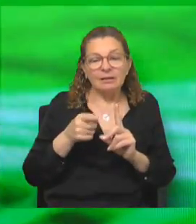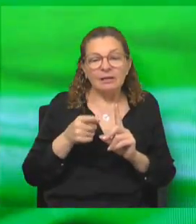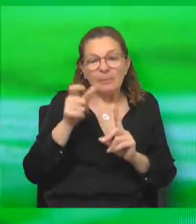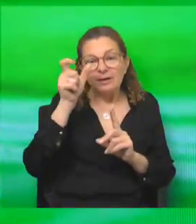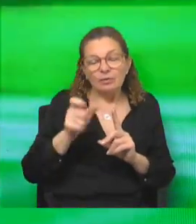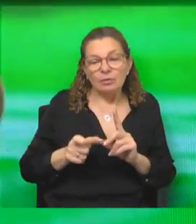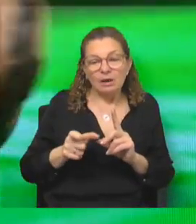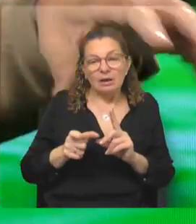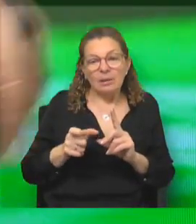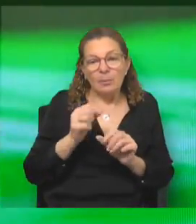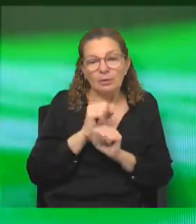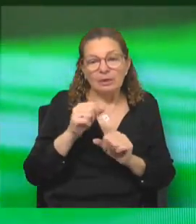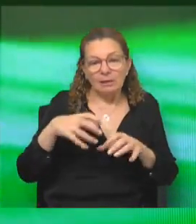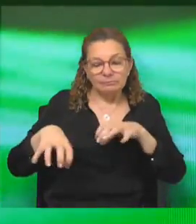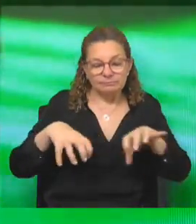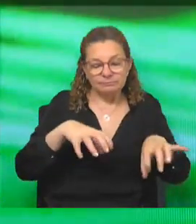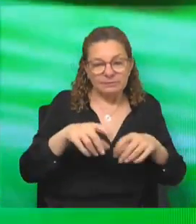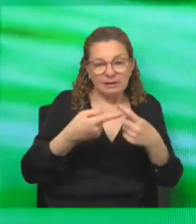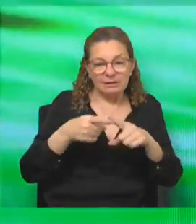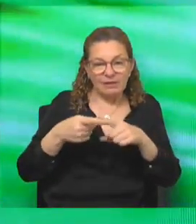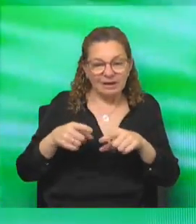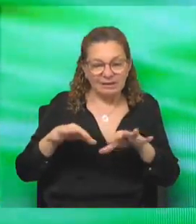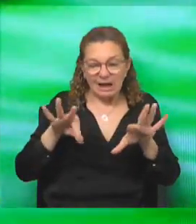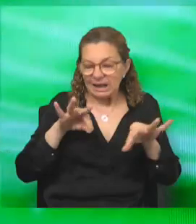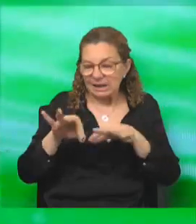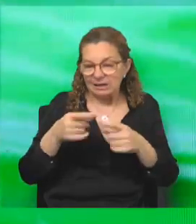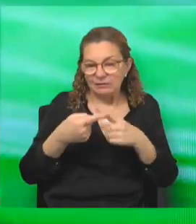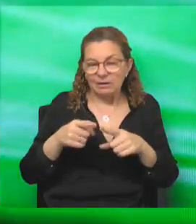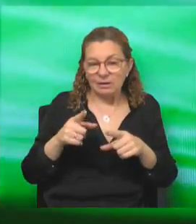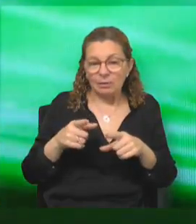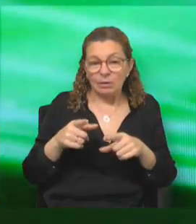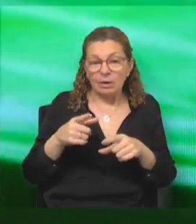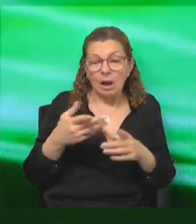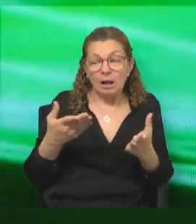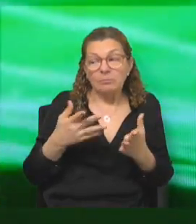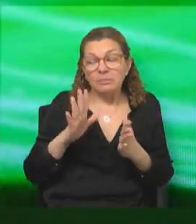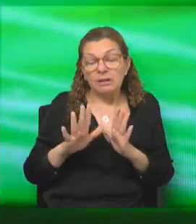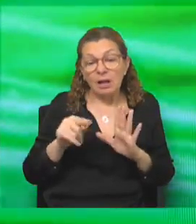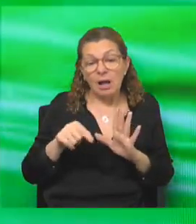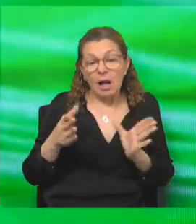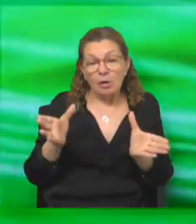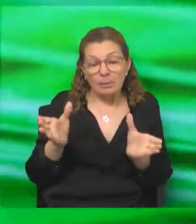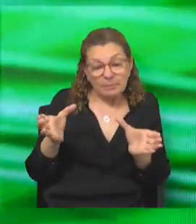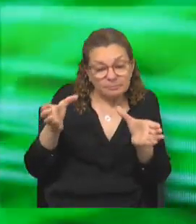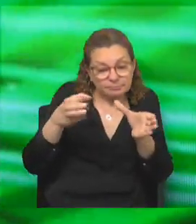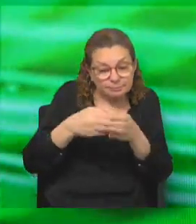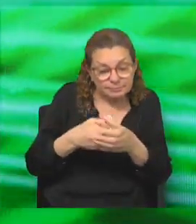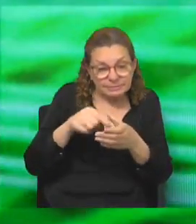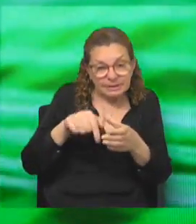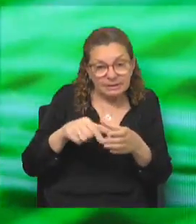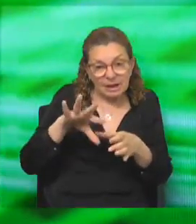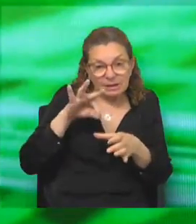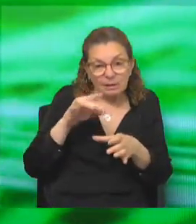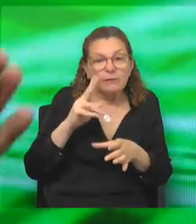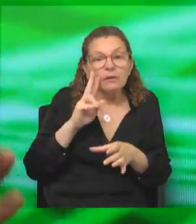personas podían distribuirse en distintas opciones y quizás ahora lo que está pasando Es que estén más concentrados en esta opción